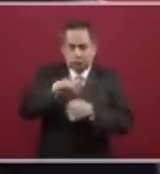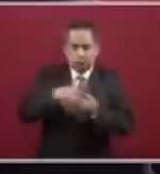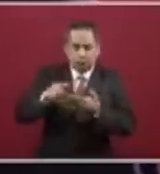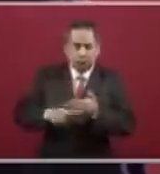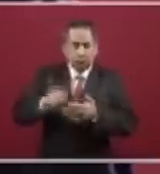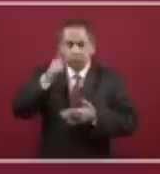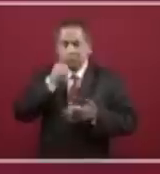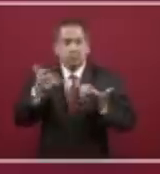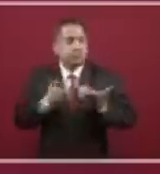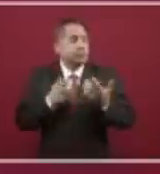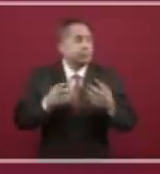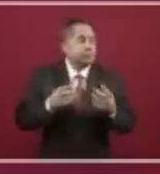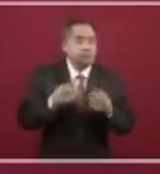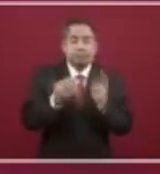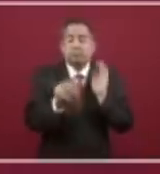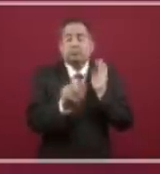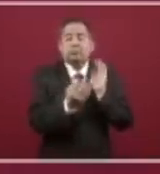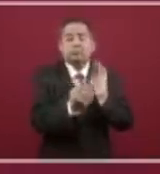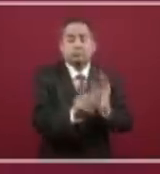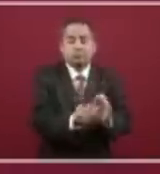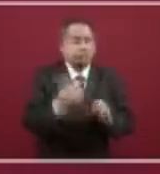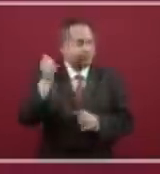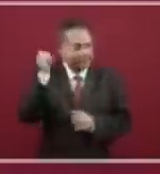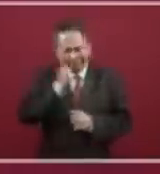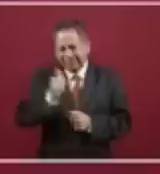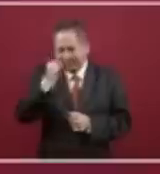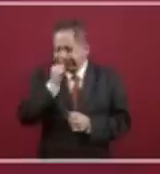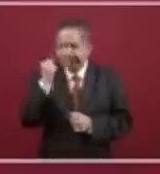en las vísperas siempre